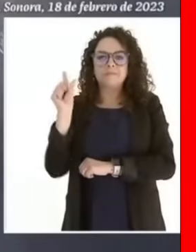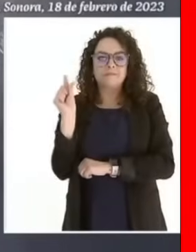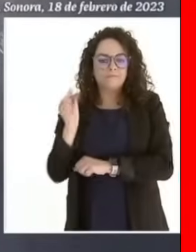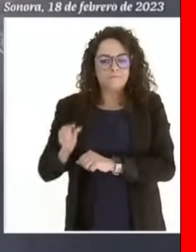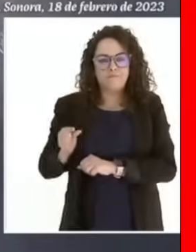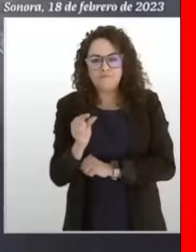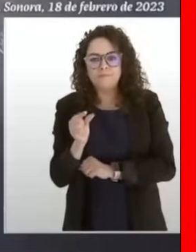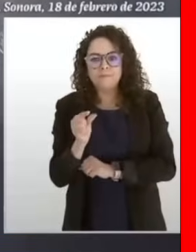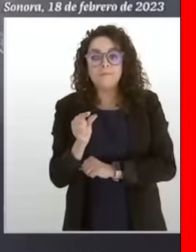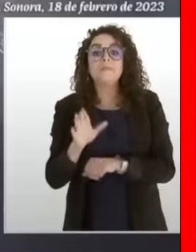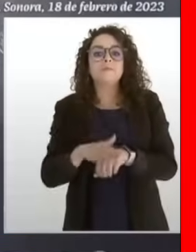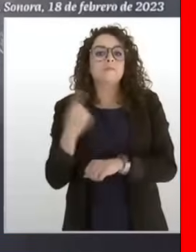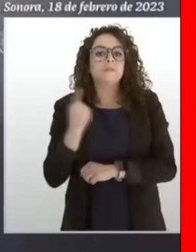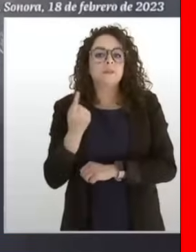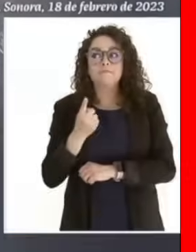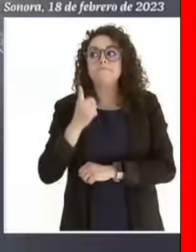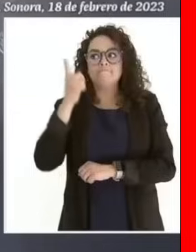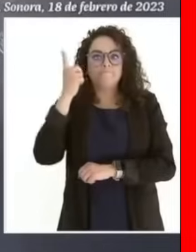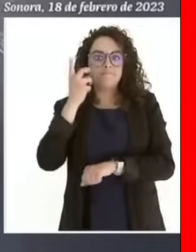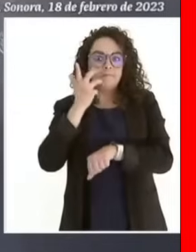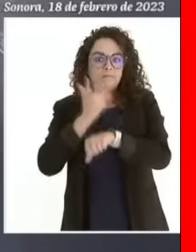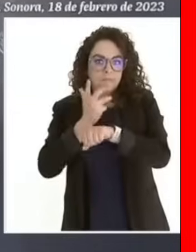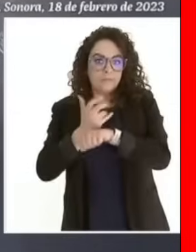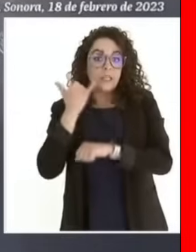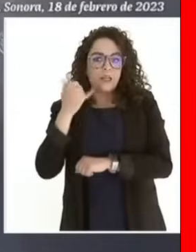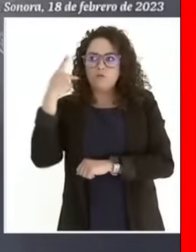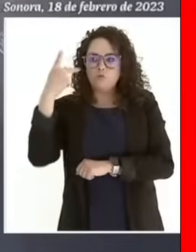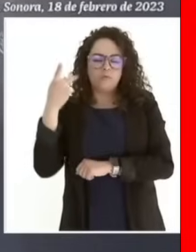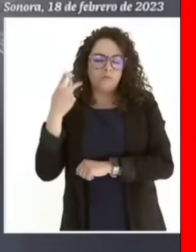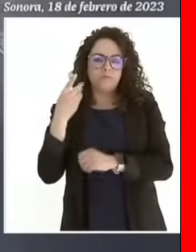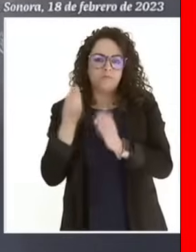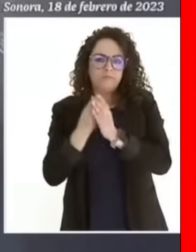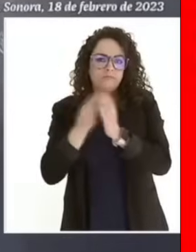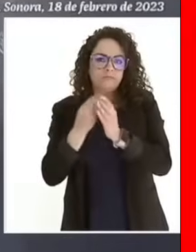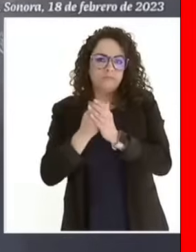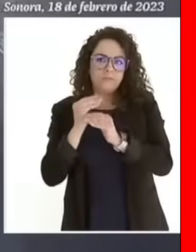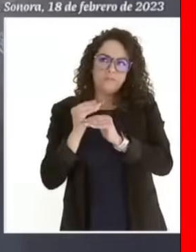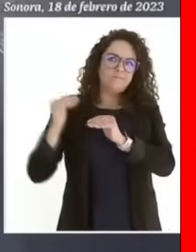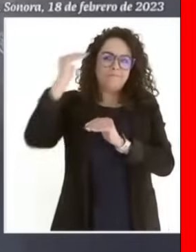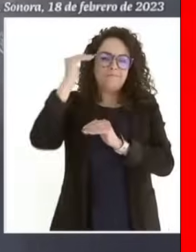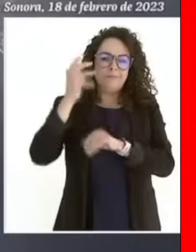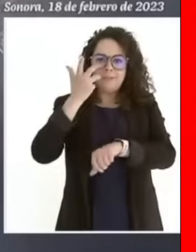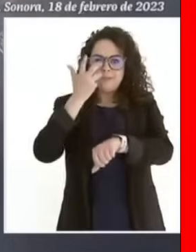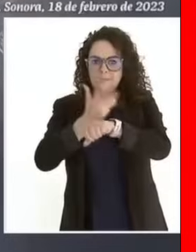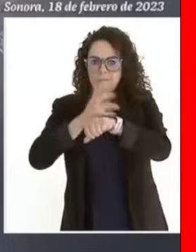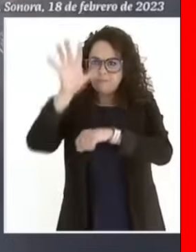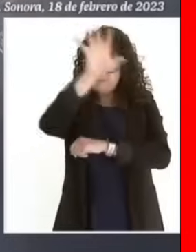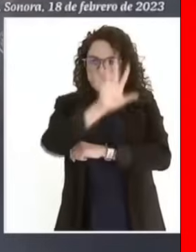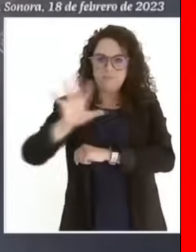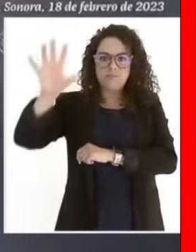Unidos dependía y toda América del Norte de estos semiconductores estos